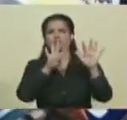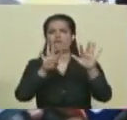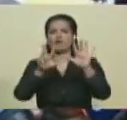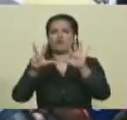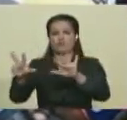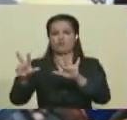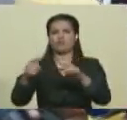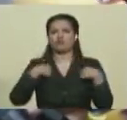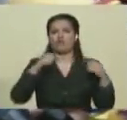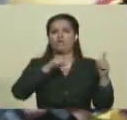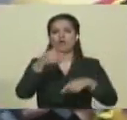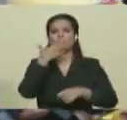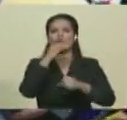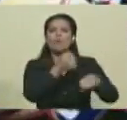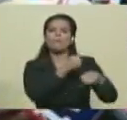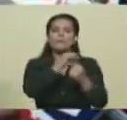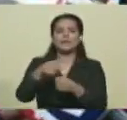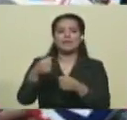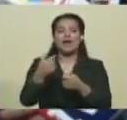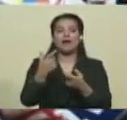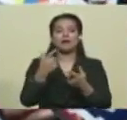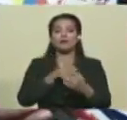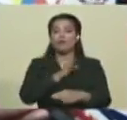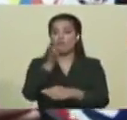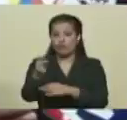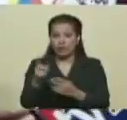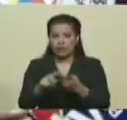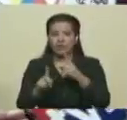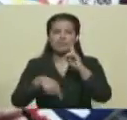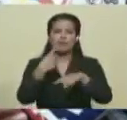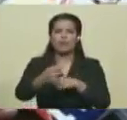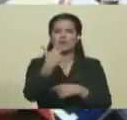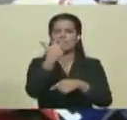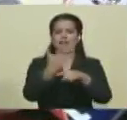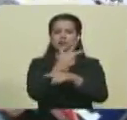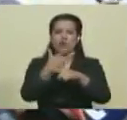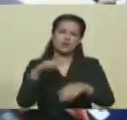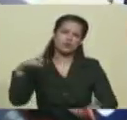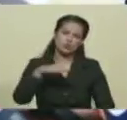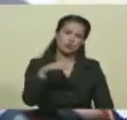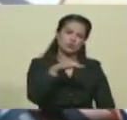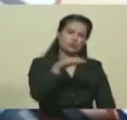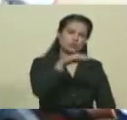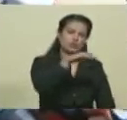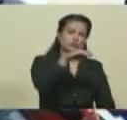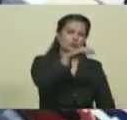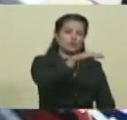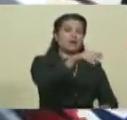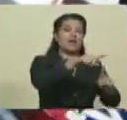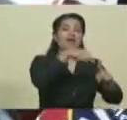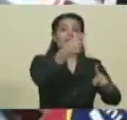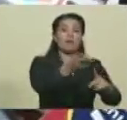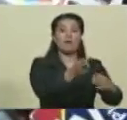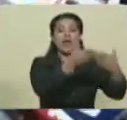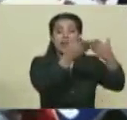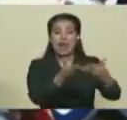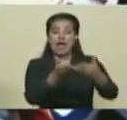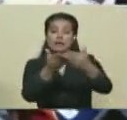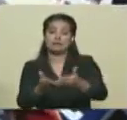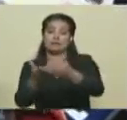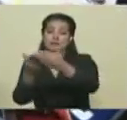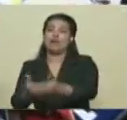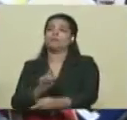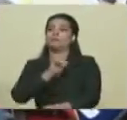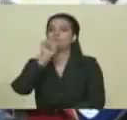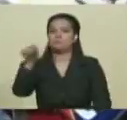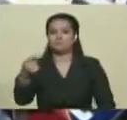llegué a Tucupita, Isla Guara. De Isla Guara me fui como 3 horas rodando, después como 4 horas en una lancha para llegar a unos centros de votación por allá. El